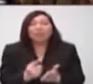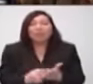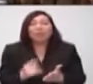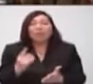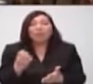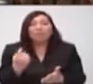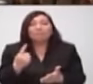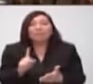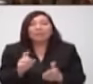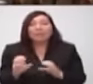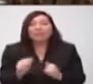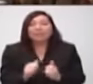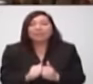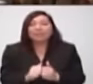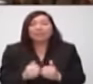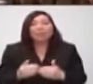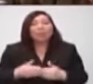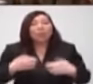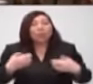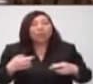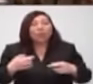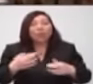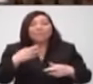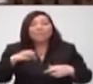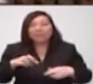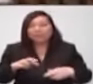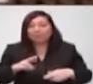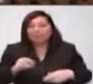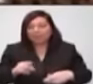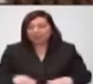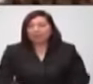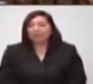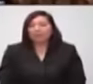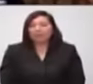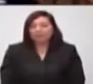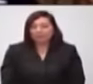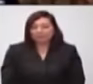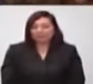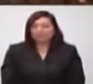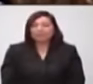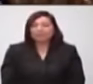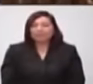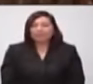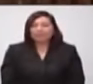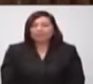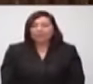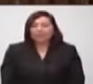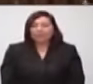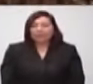urge para hacerlo en los Panamericanos. Muchas gracias por la interrupción, señor presidente.